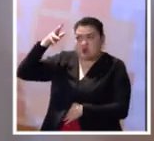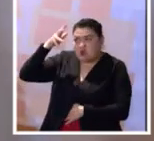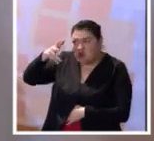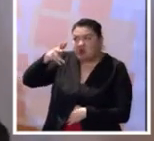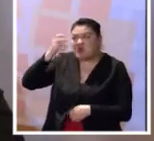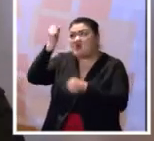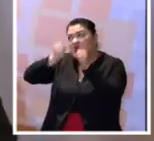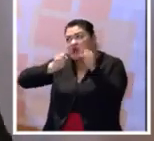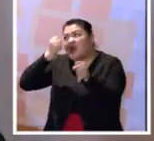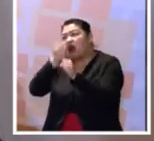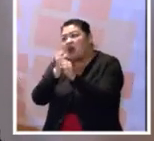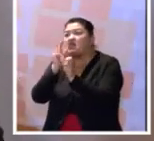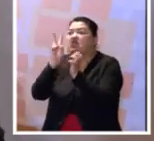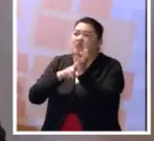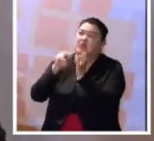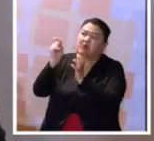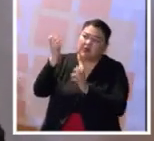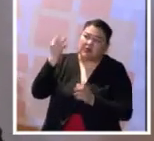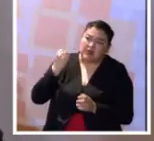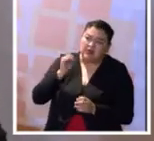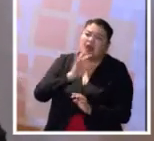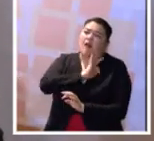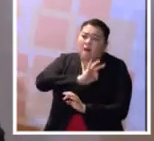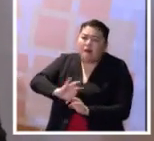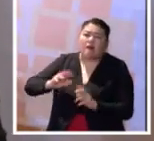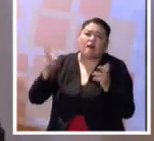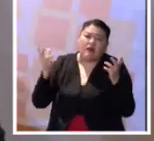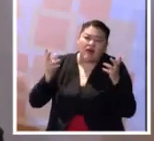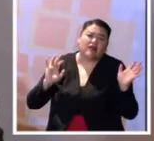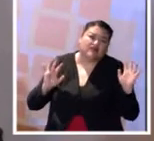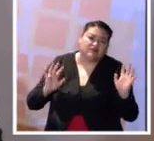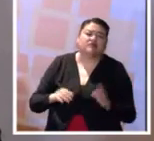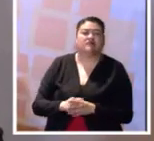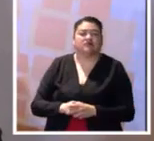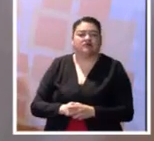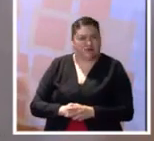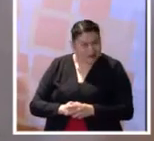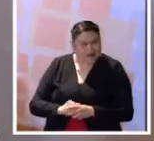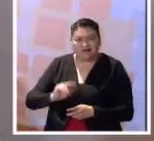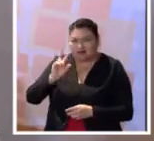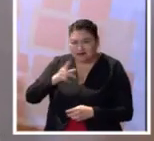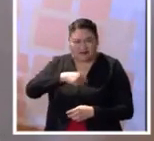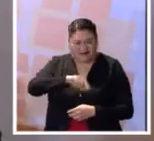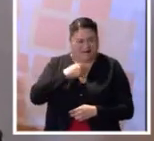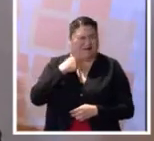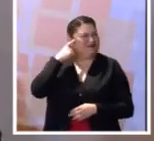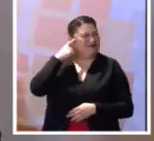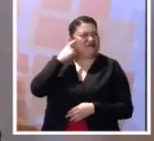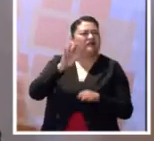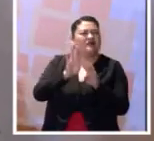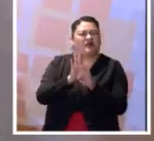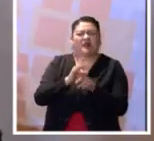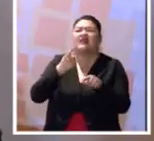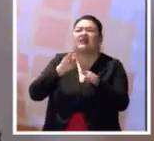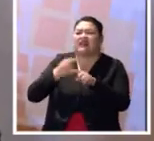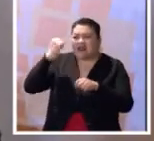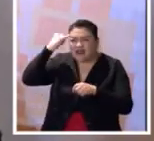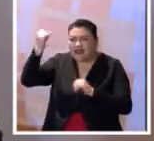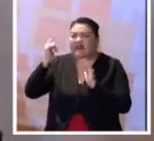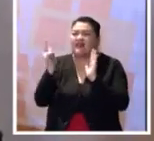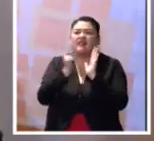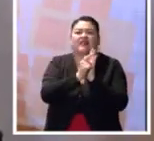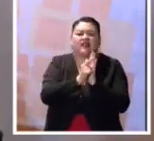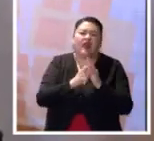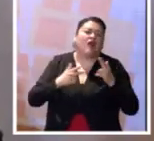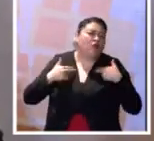objetivos. Entonces ya no era necesaria una norma. Entonces, de verdad, yo creo que todas las normas las hacen los seres humanos. Las normas no